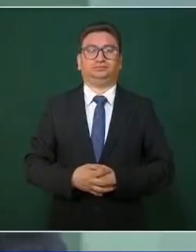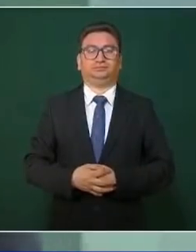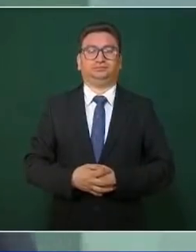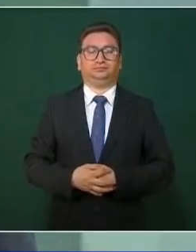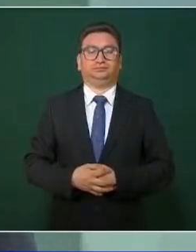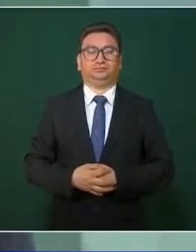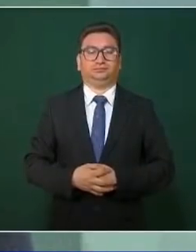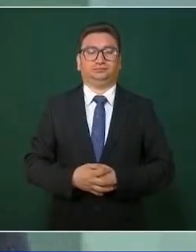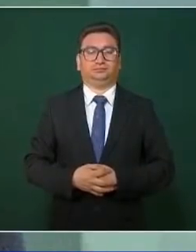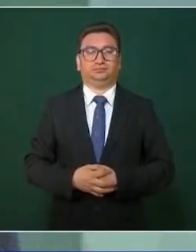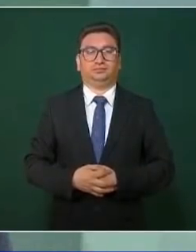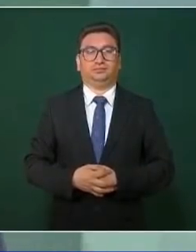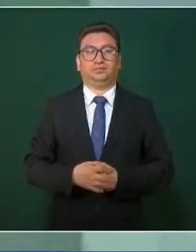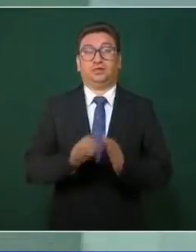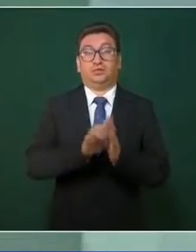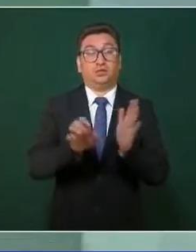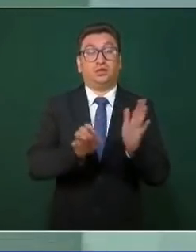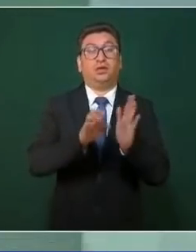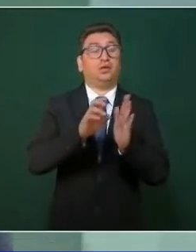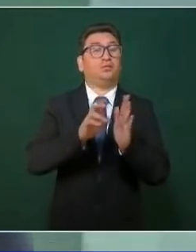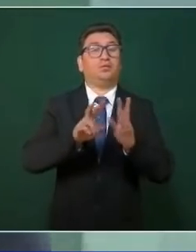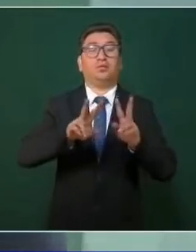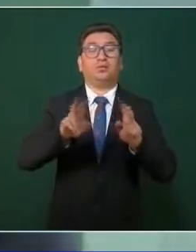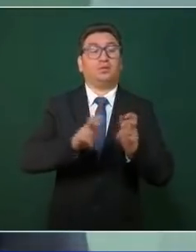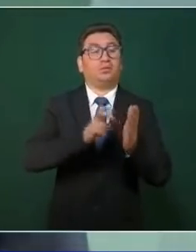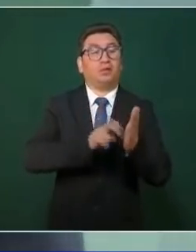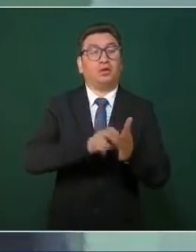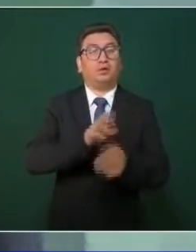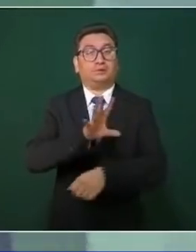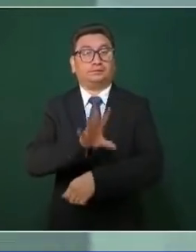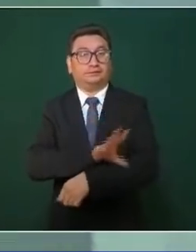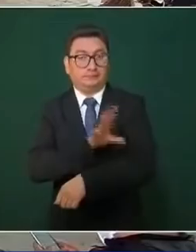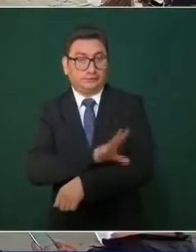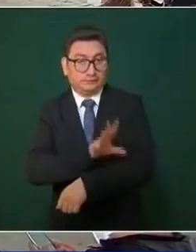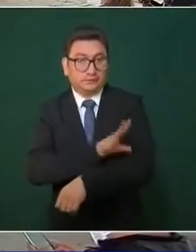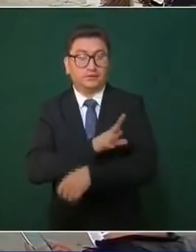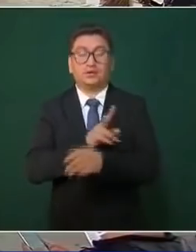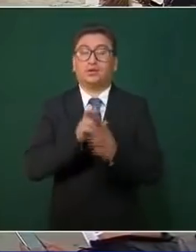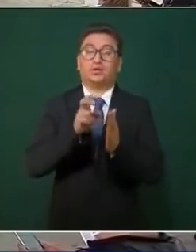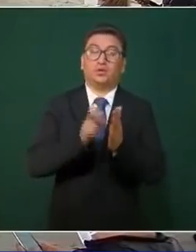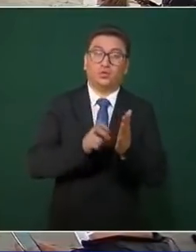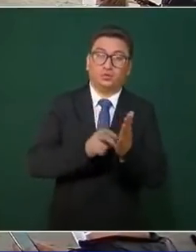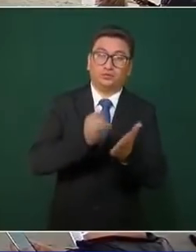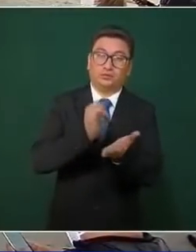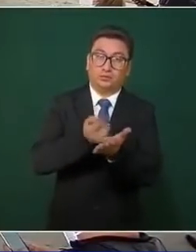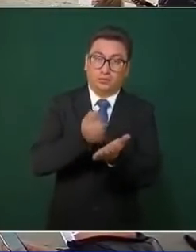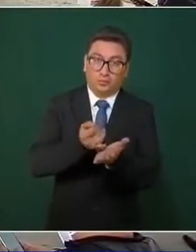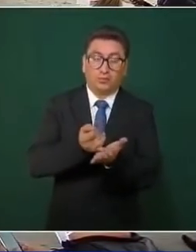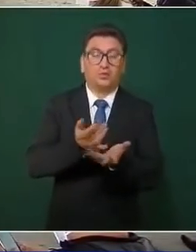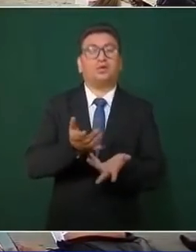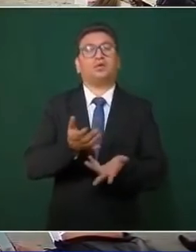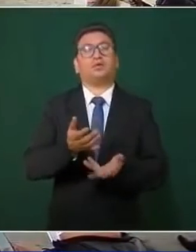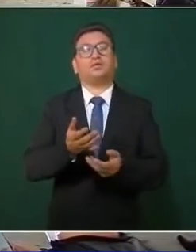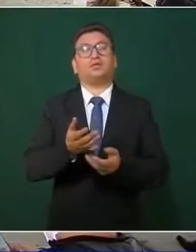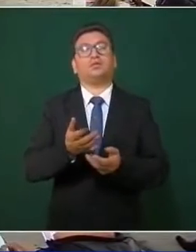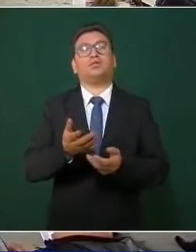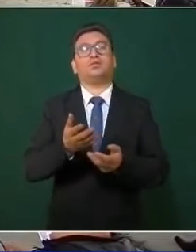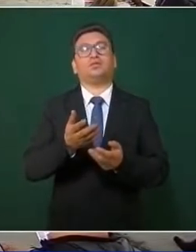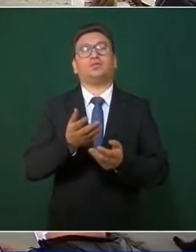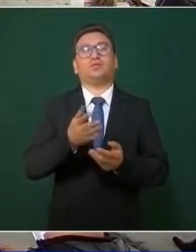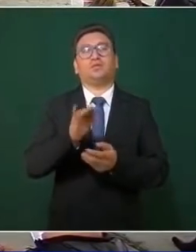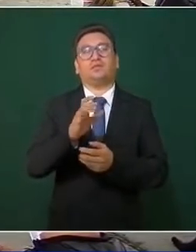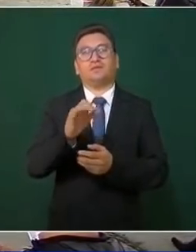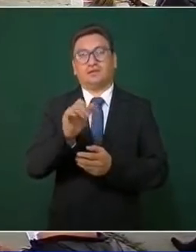La llamada reforma energética, la llamada reforma fiscal, la